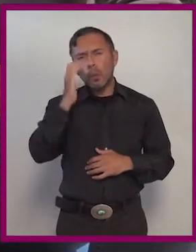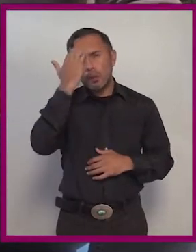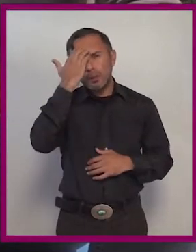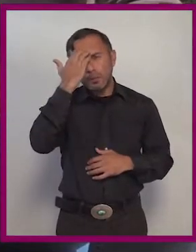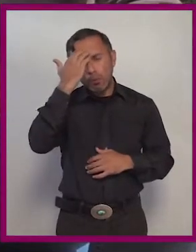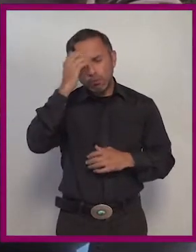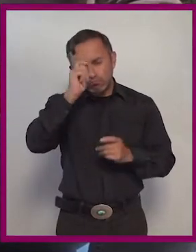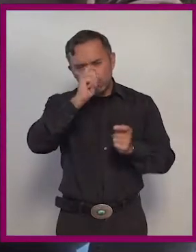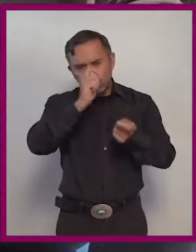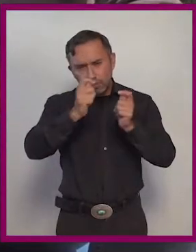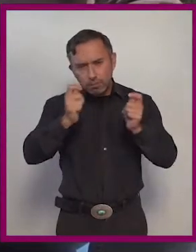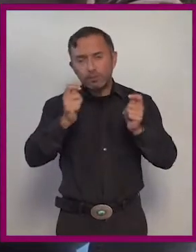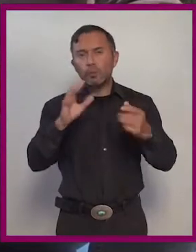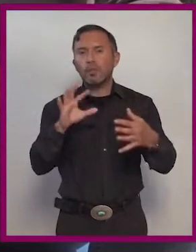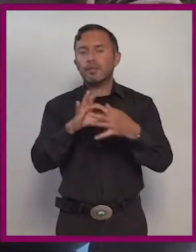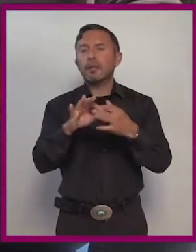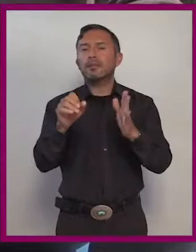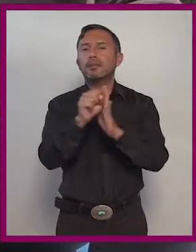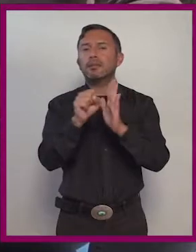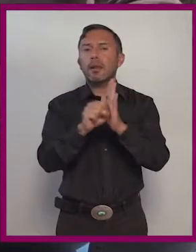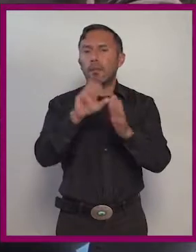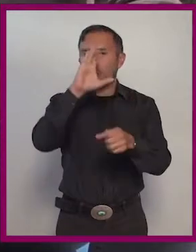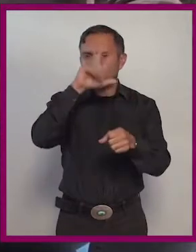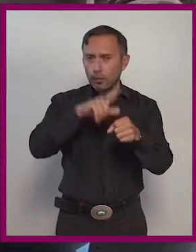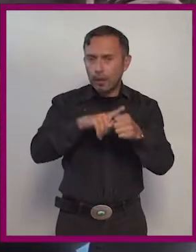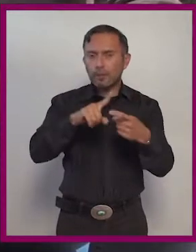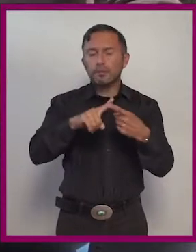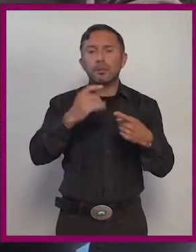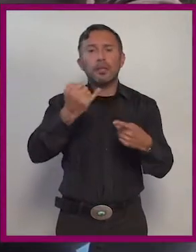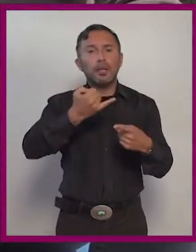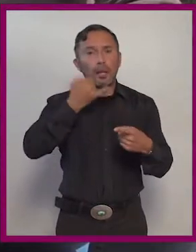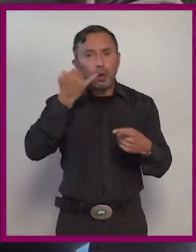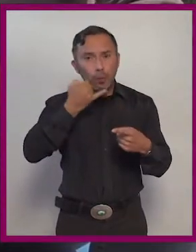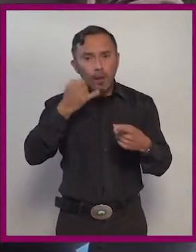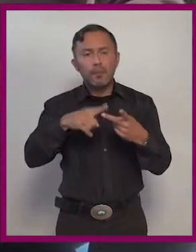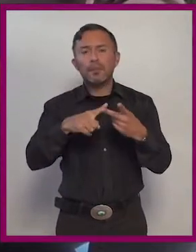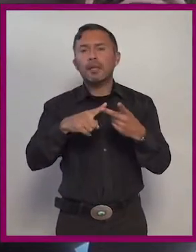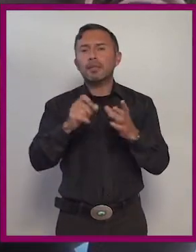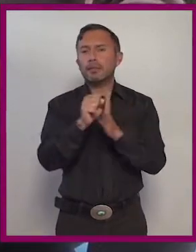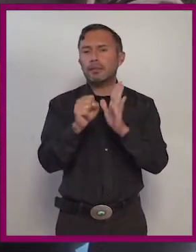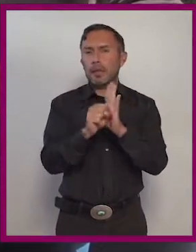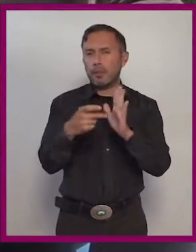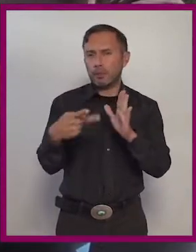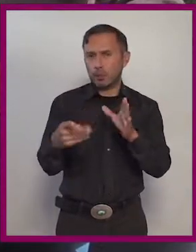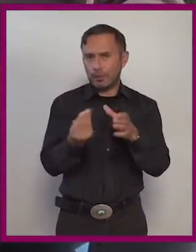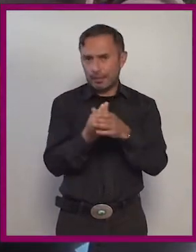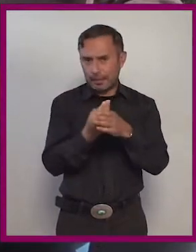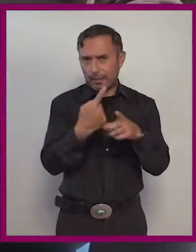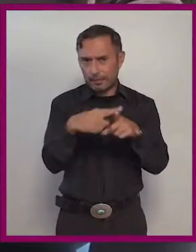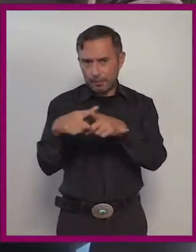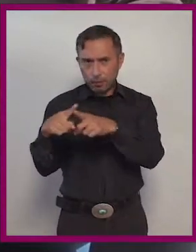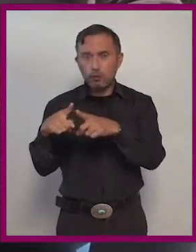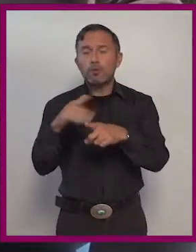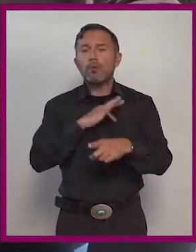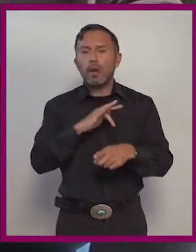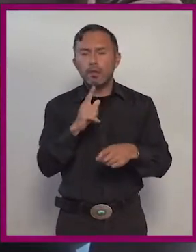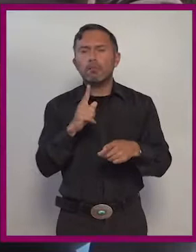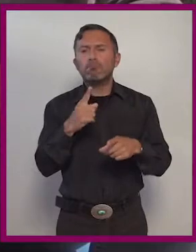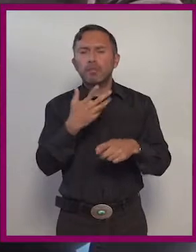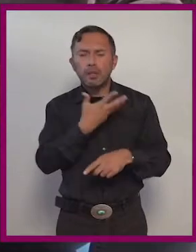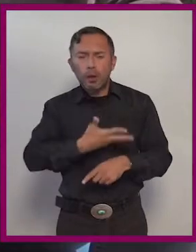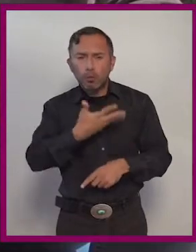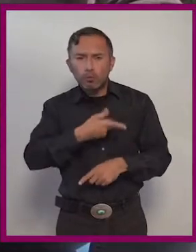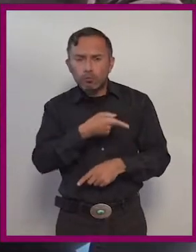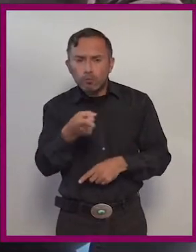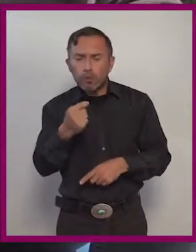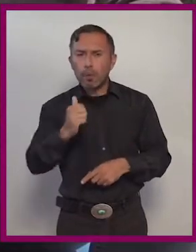integral de un sistema cultural que combina la lengua, los sistemas de clasificación, las prácticas de utilización de recursos,